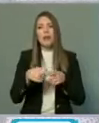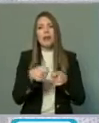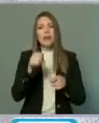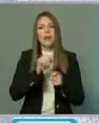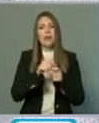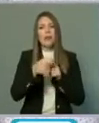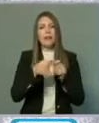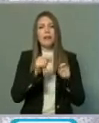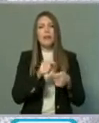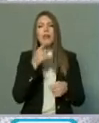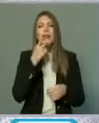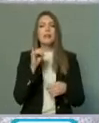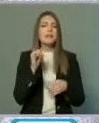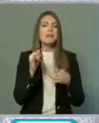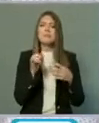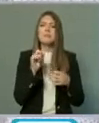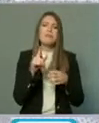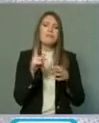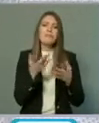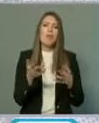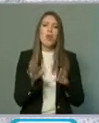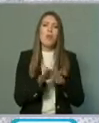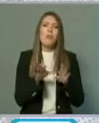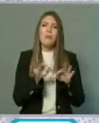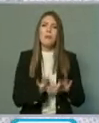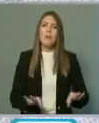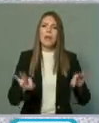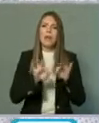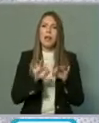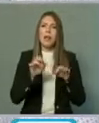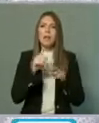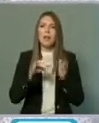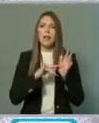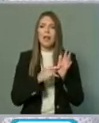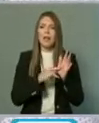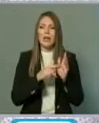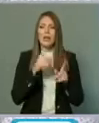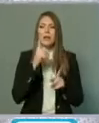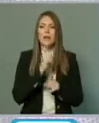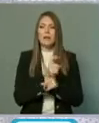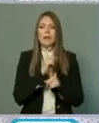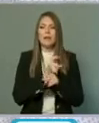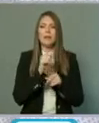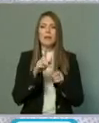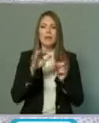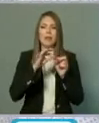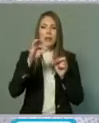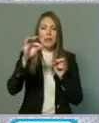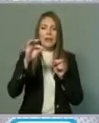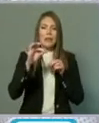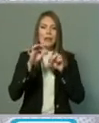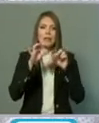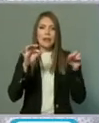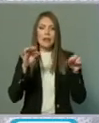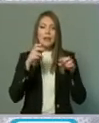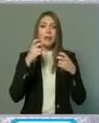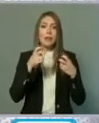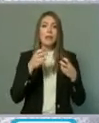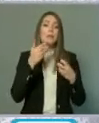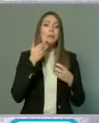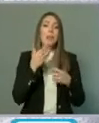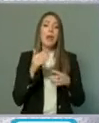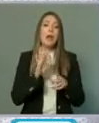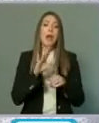Pues lo básico de un reloj, lo primordial es el volante y el áncora. Estando bien eso,